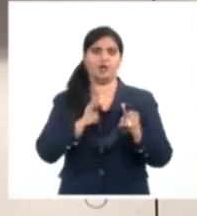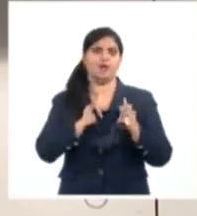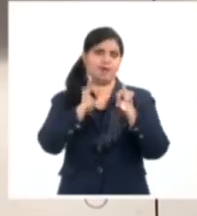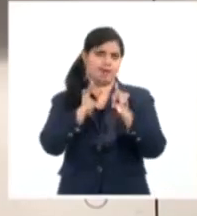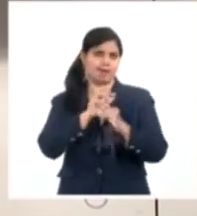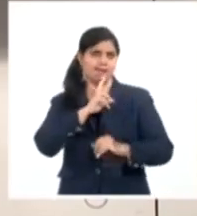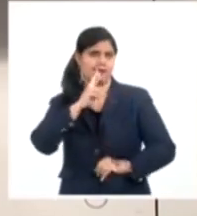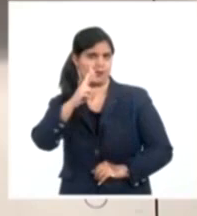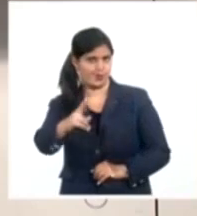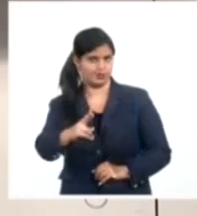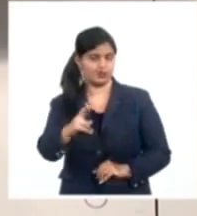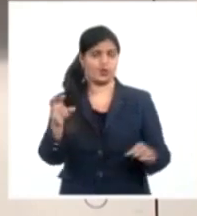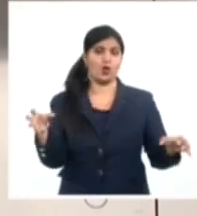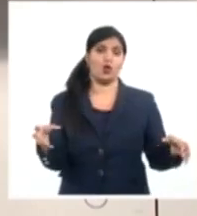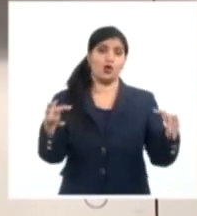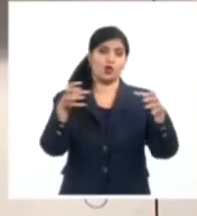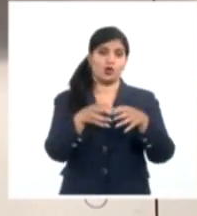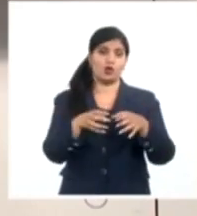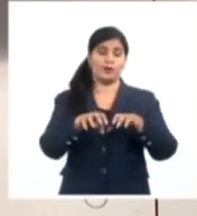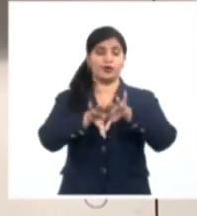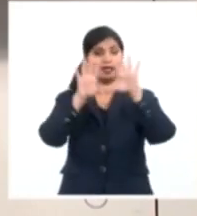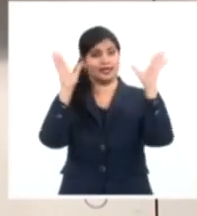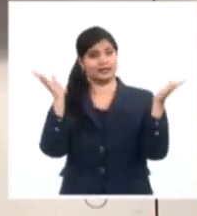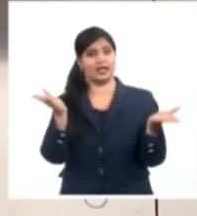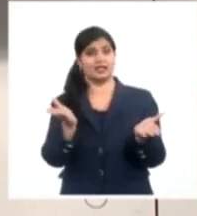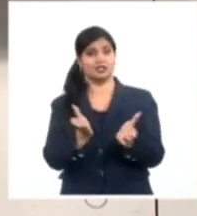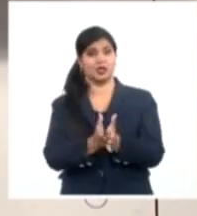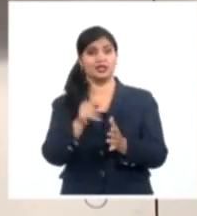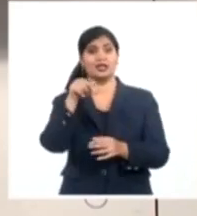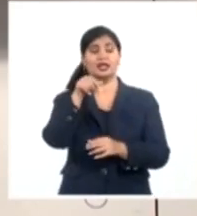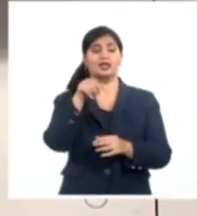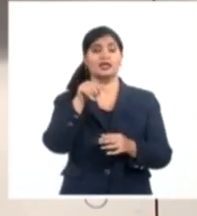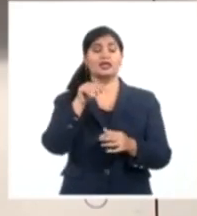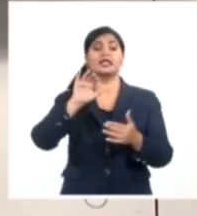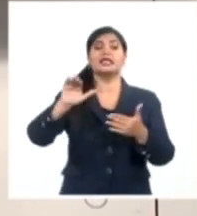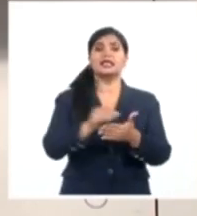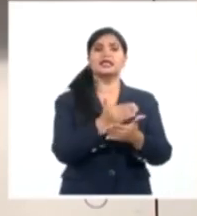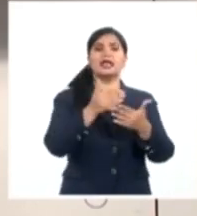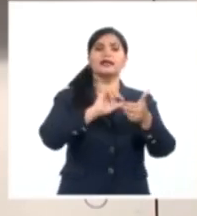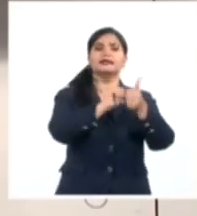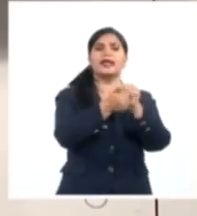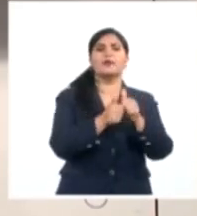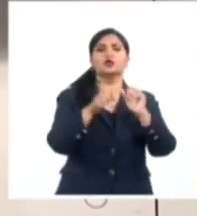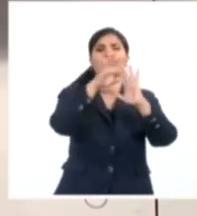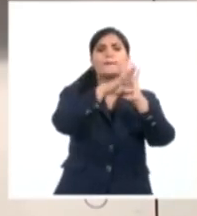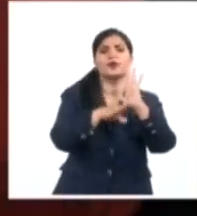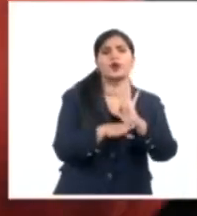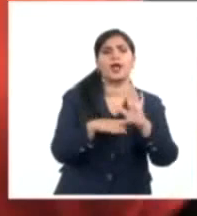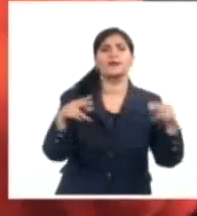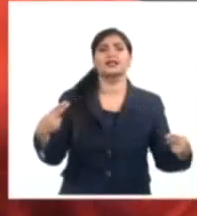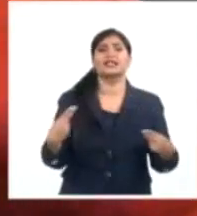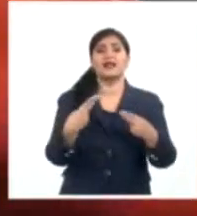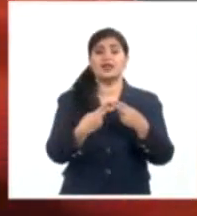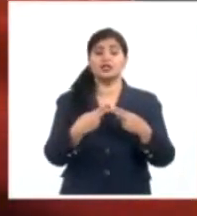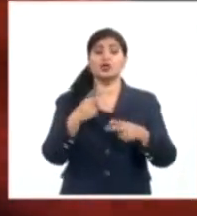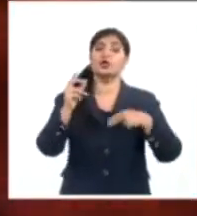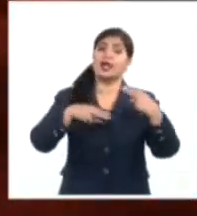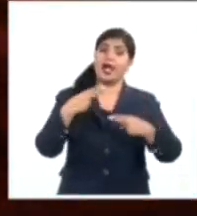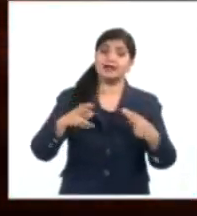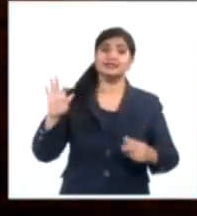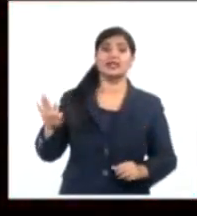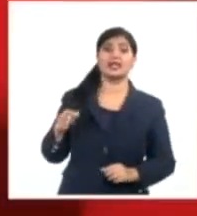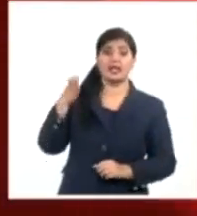a la amenazas del comité olímpico internacional el coi de sacar a ese deporte del programa de los Juegos Olímpicos de París 2024